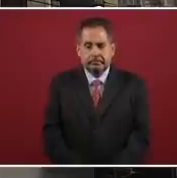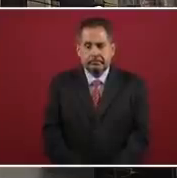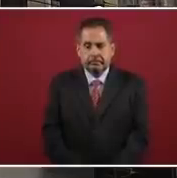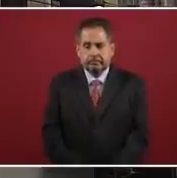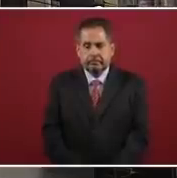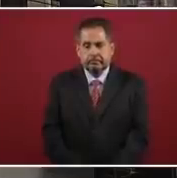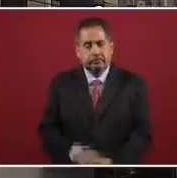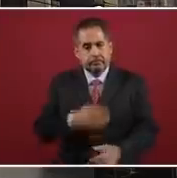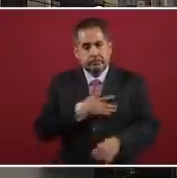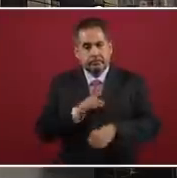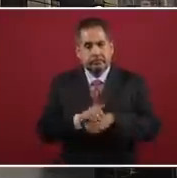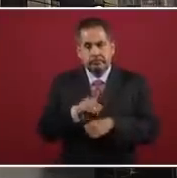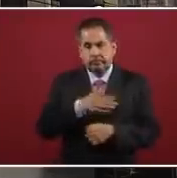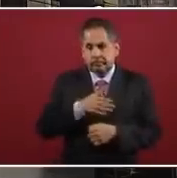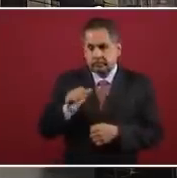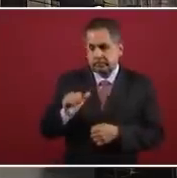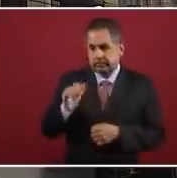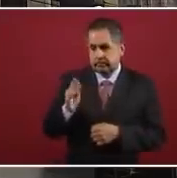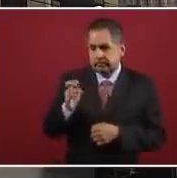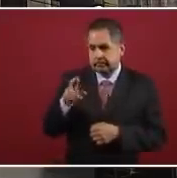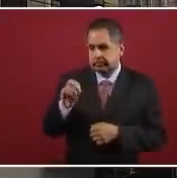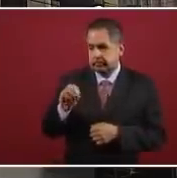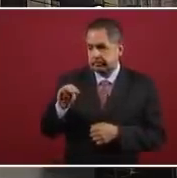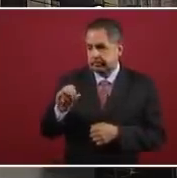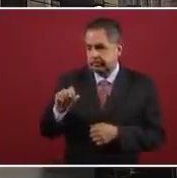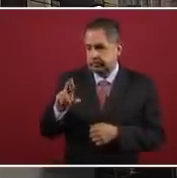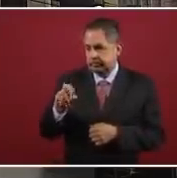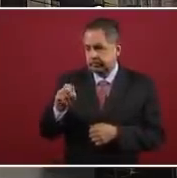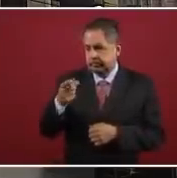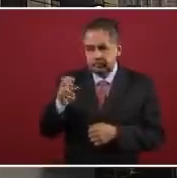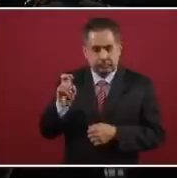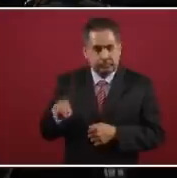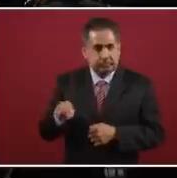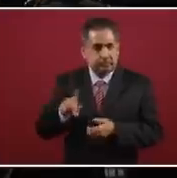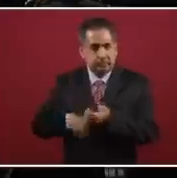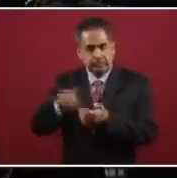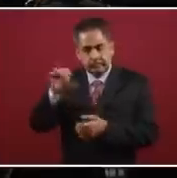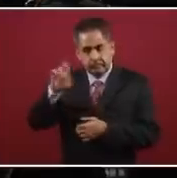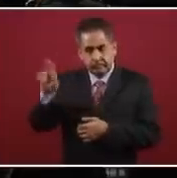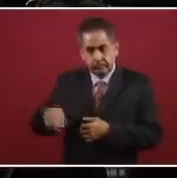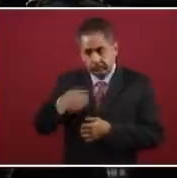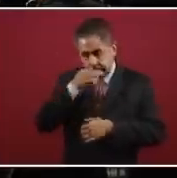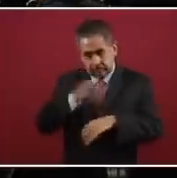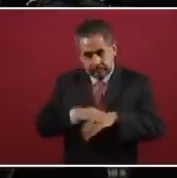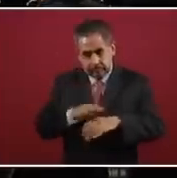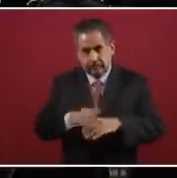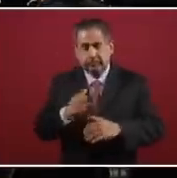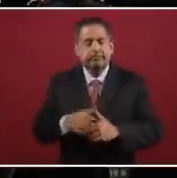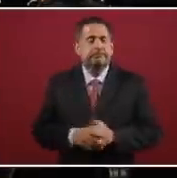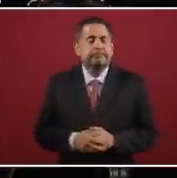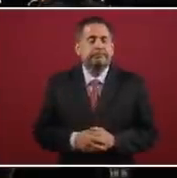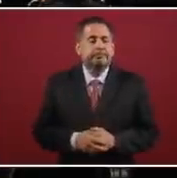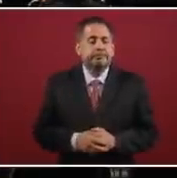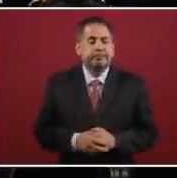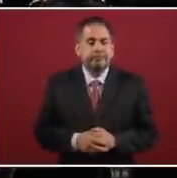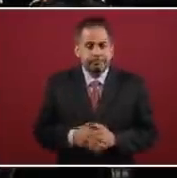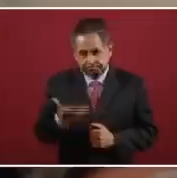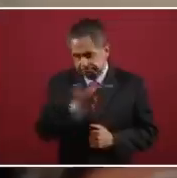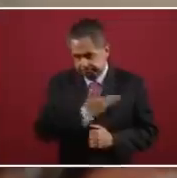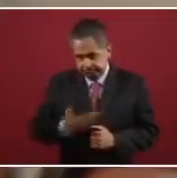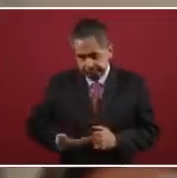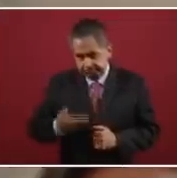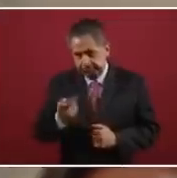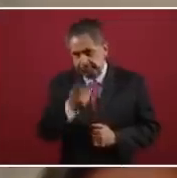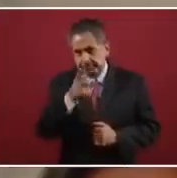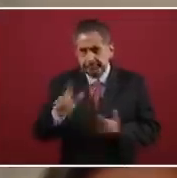Buenos días, presidente. Alberto Marroquín, de Frecuencia CAT. JF informa desde Cancún y es ahora AM desde Querétaro. Presidente, de acuerdo a